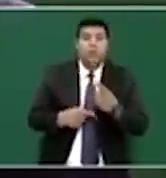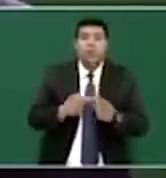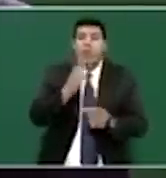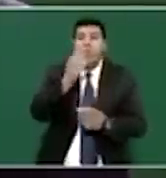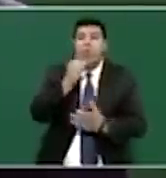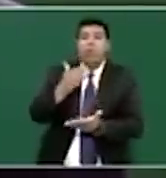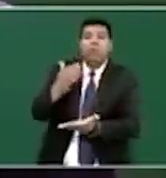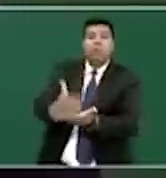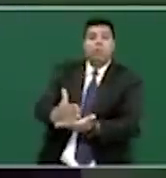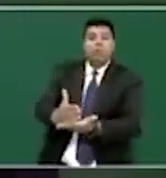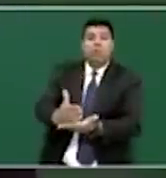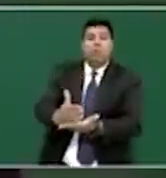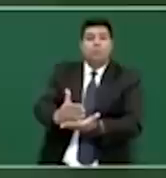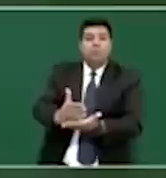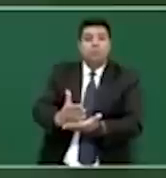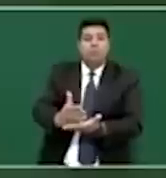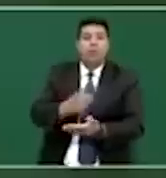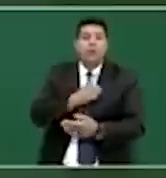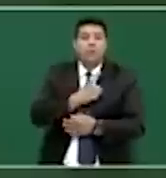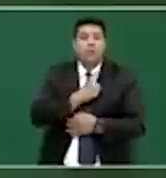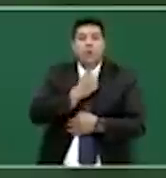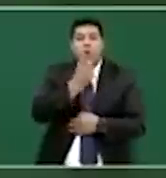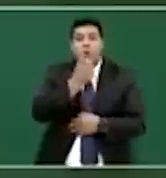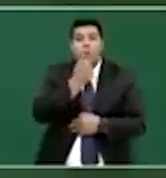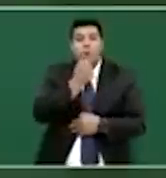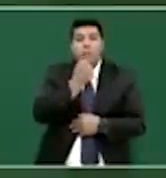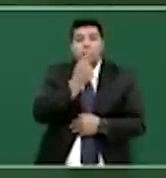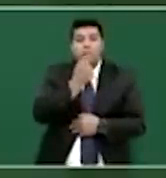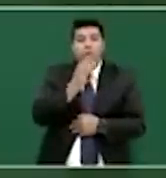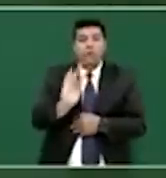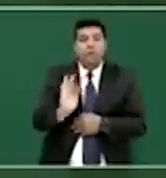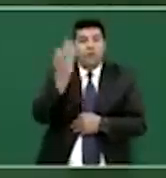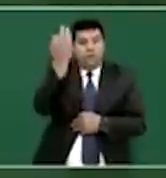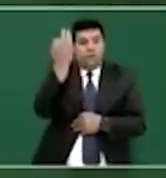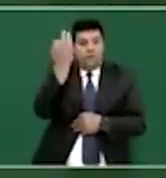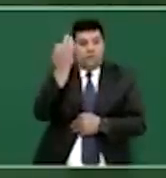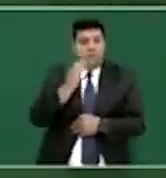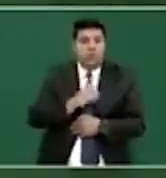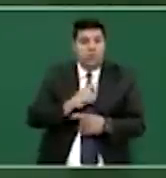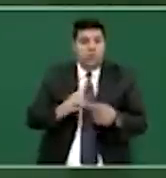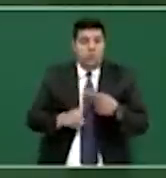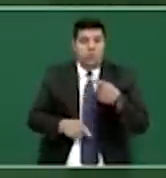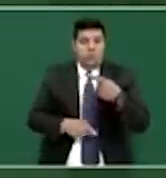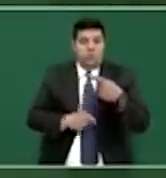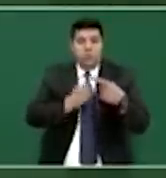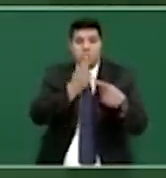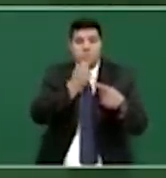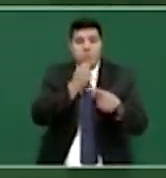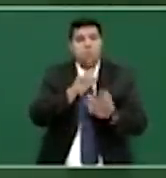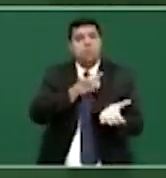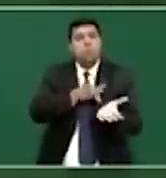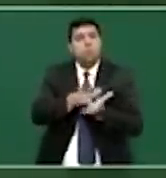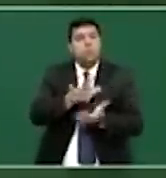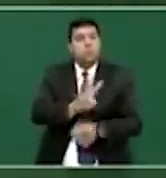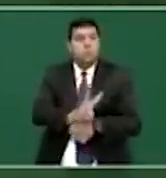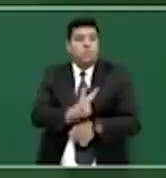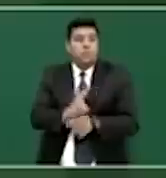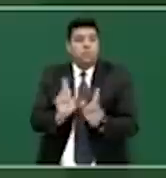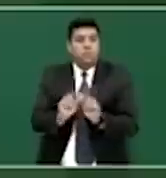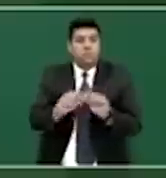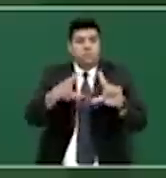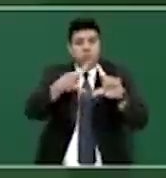y solo se contaba con la Policía Federal, que a nivel